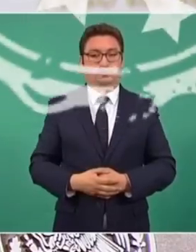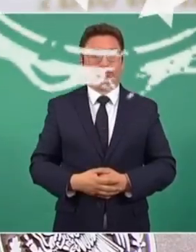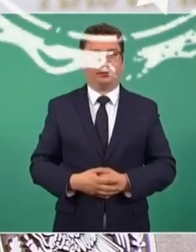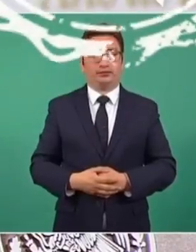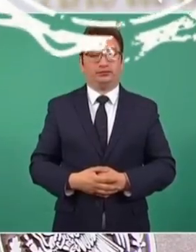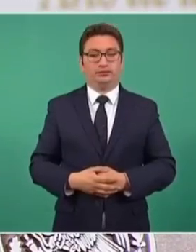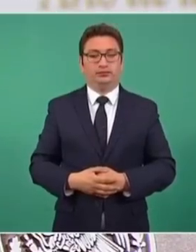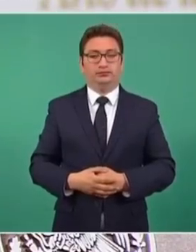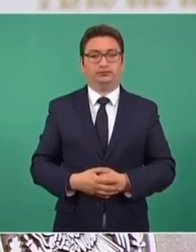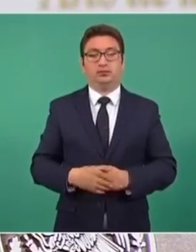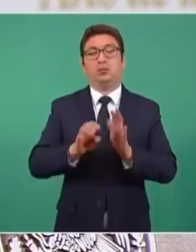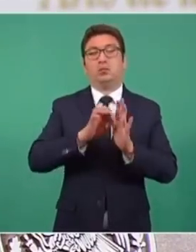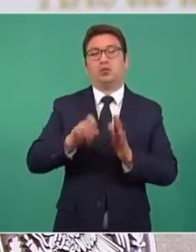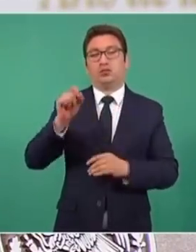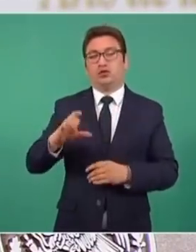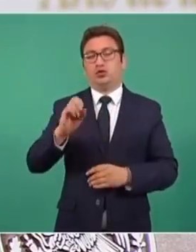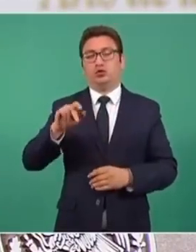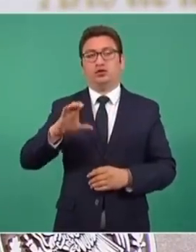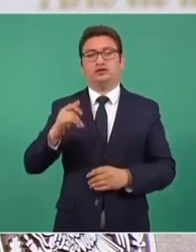En el caso de el CONACYT,